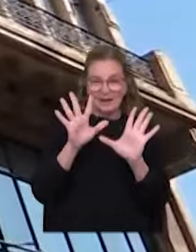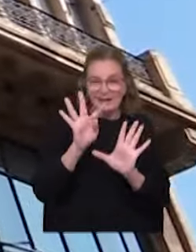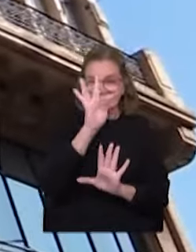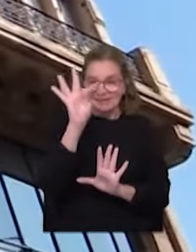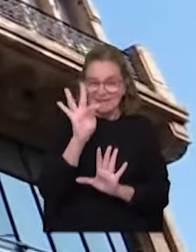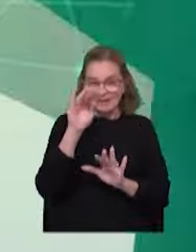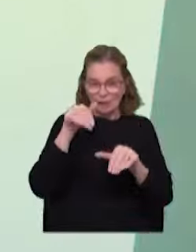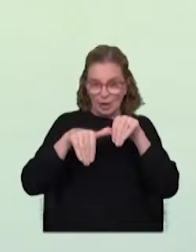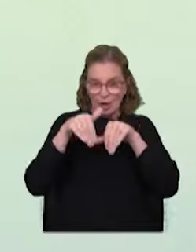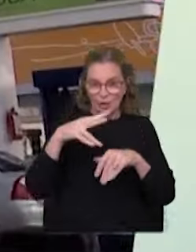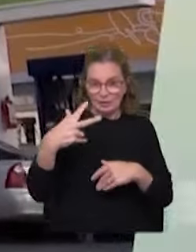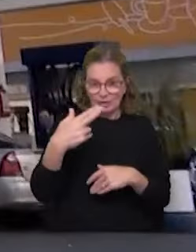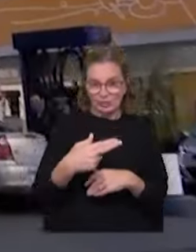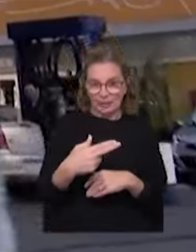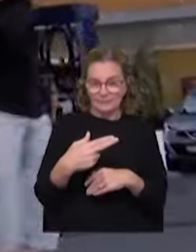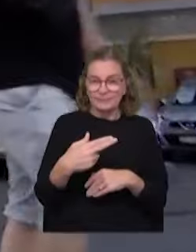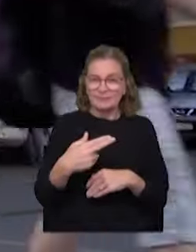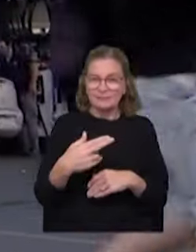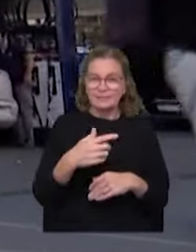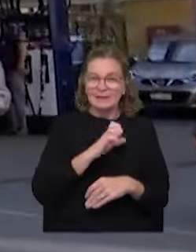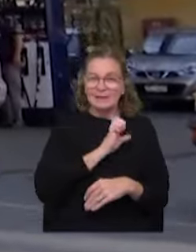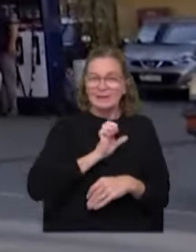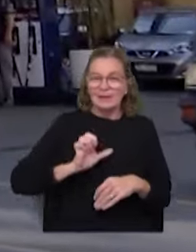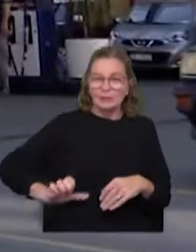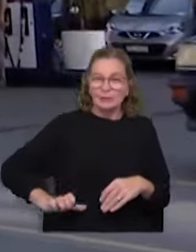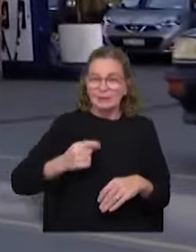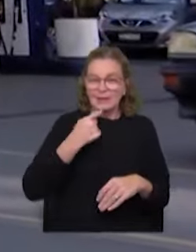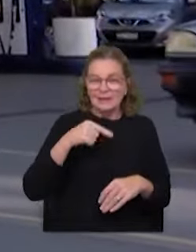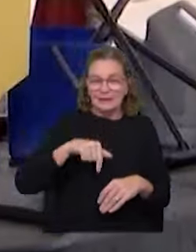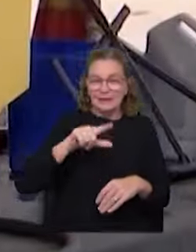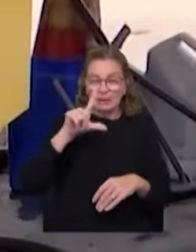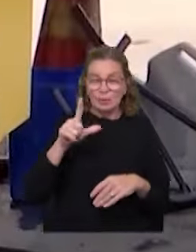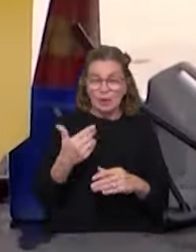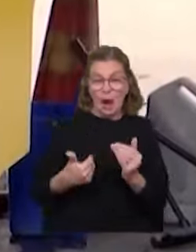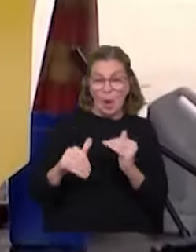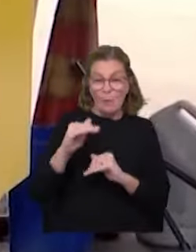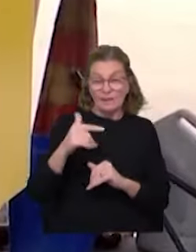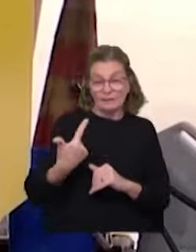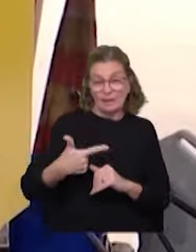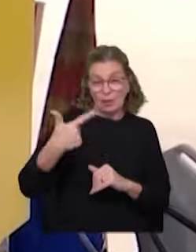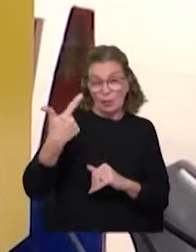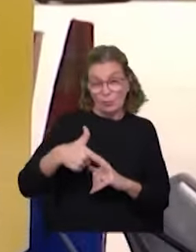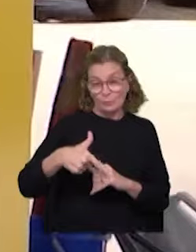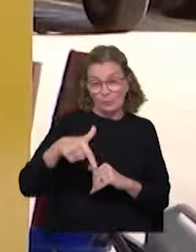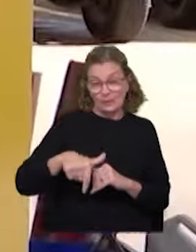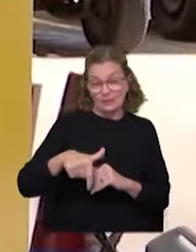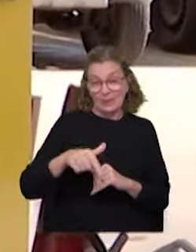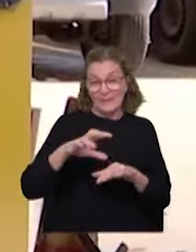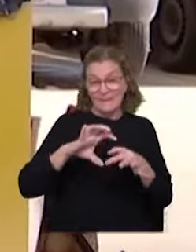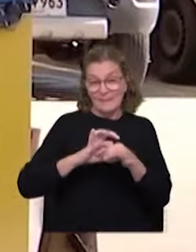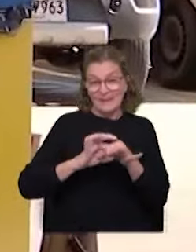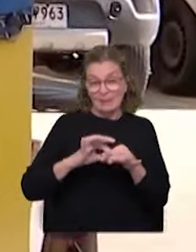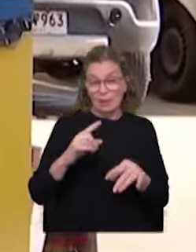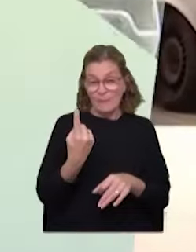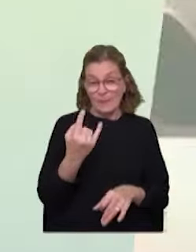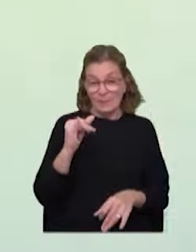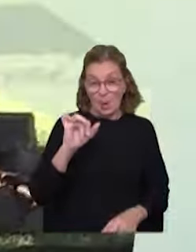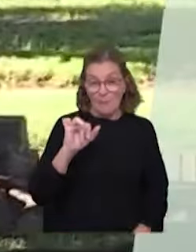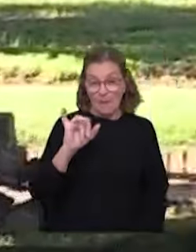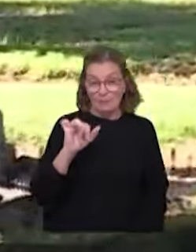corte electoral poder ejecutivo Define este lunes y aumenta el precio de los combustibles a partir del miércoles primero de